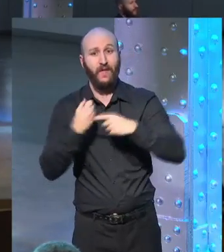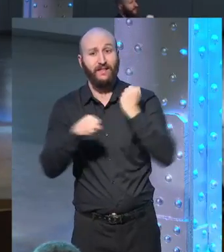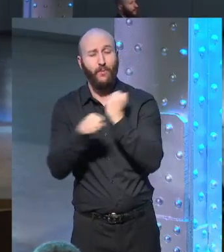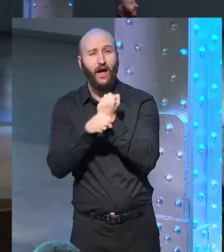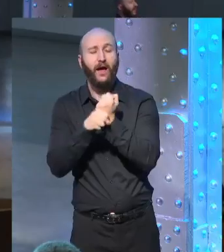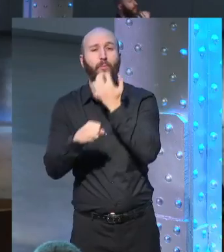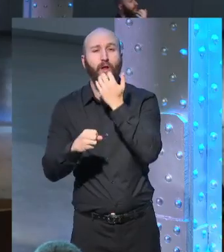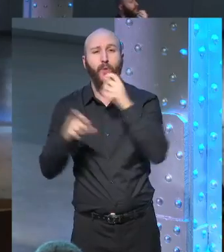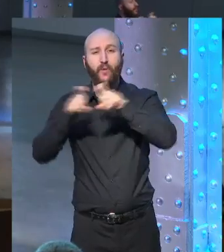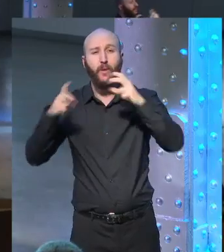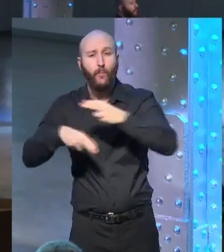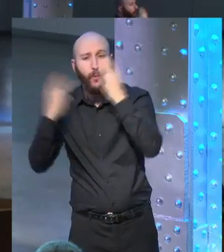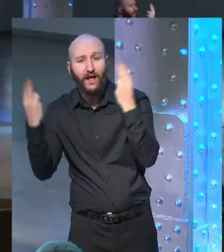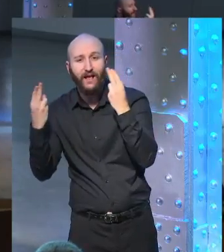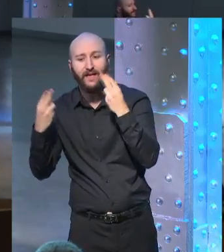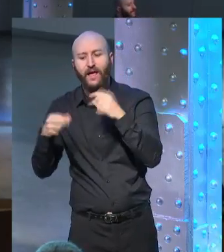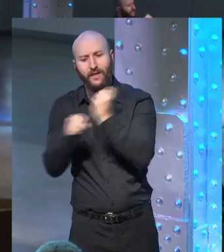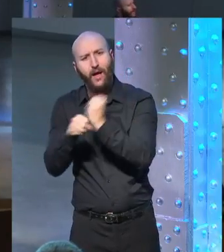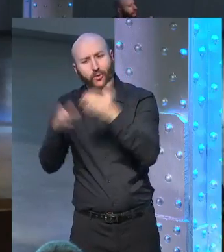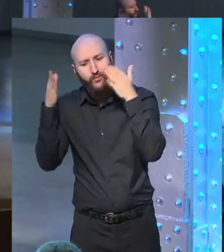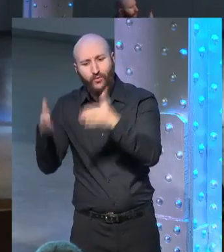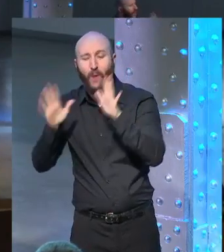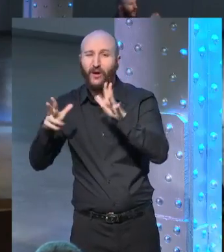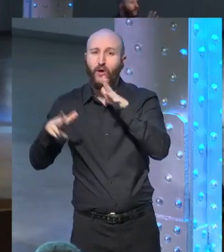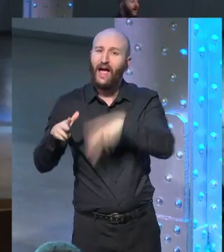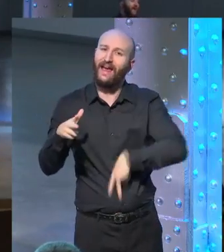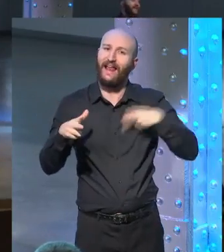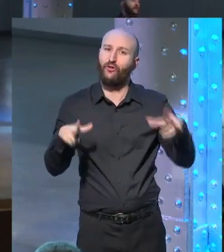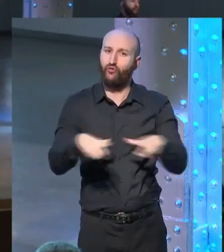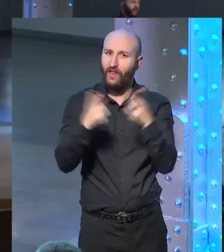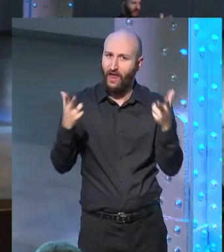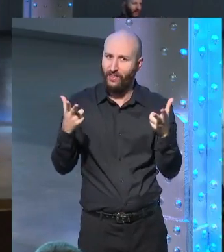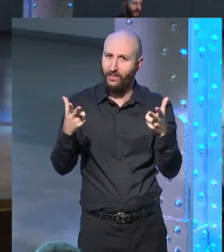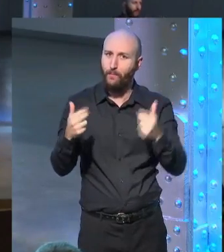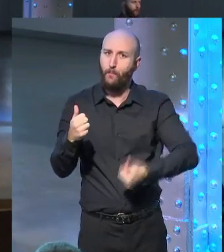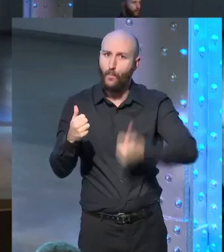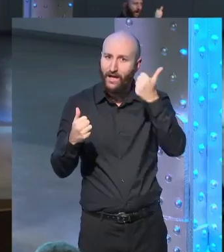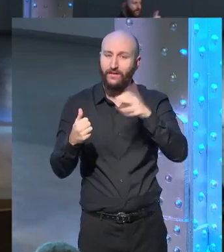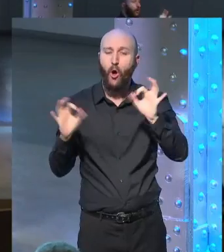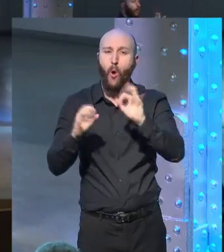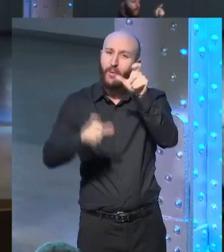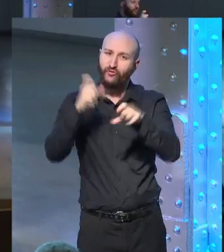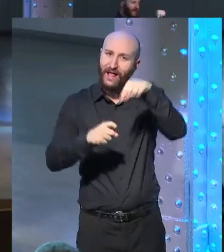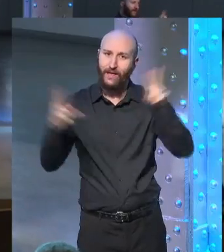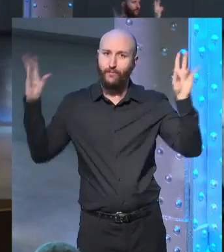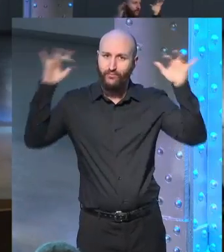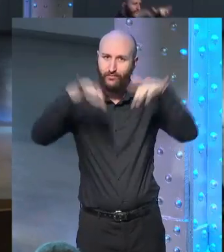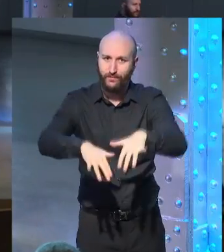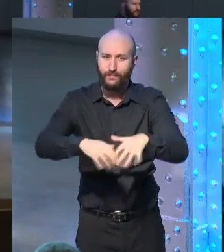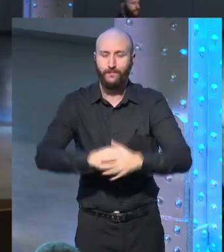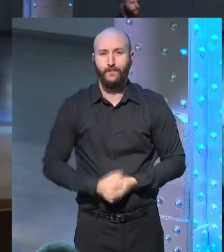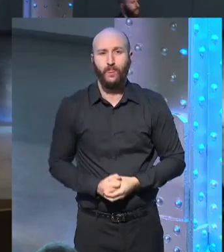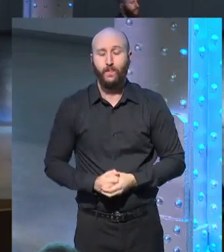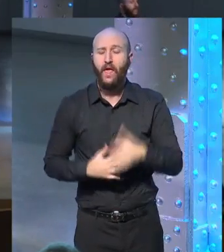organismos públicos que nos dedicamos a esto, pero fundamentalmente de toda la sociedad, de todos los que estáis aquí presentes.